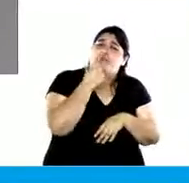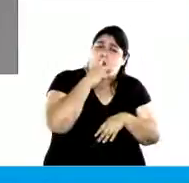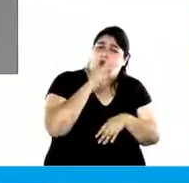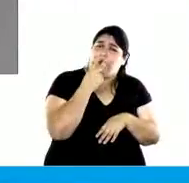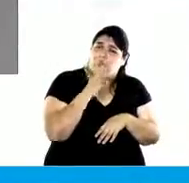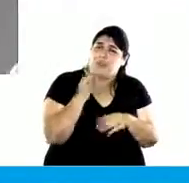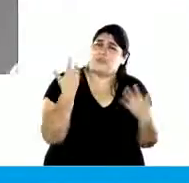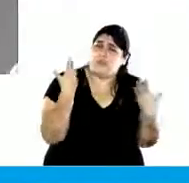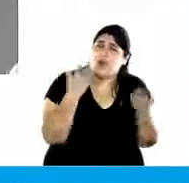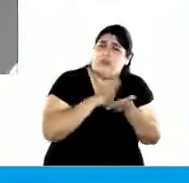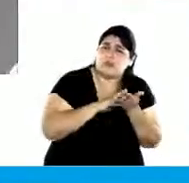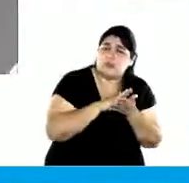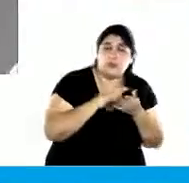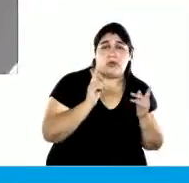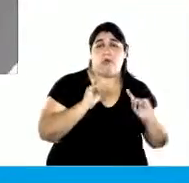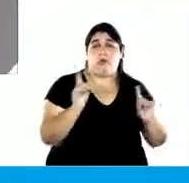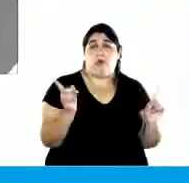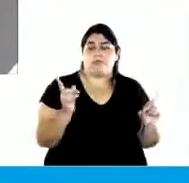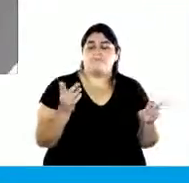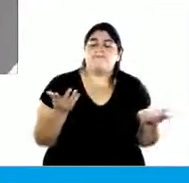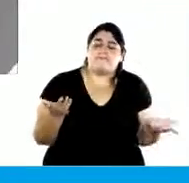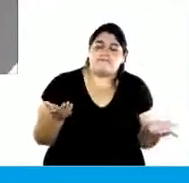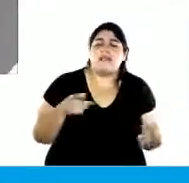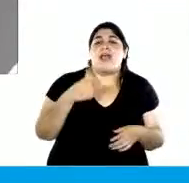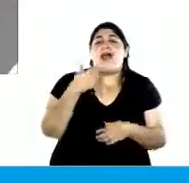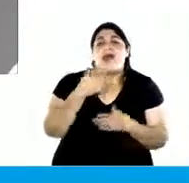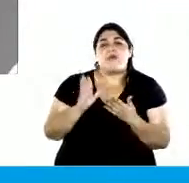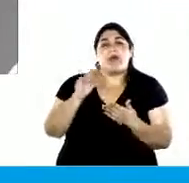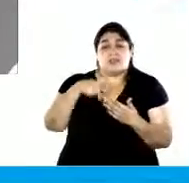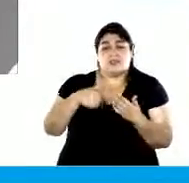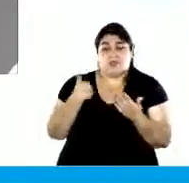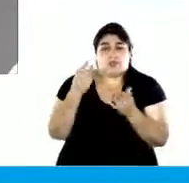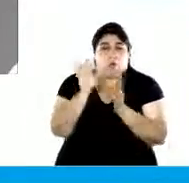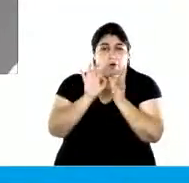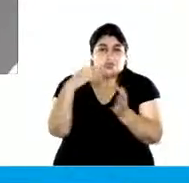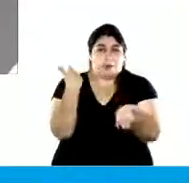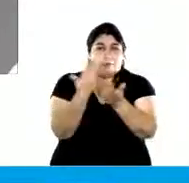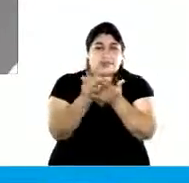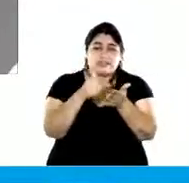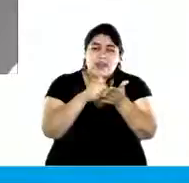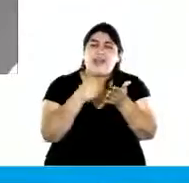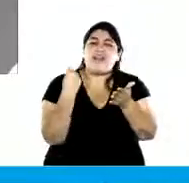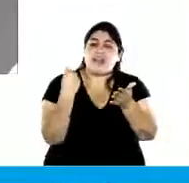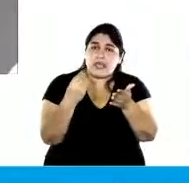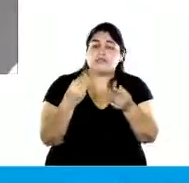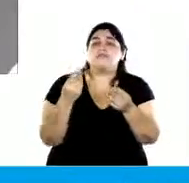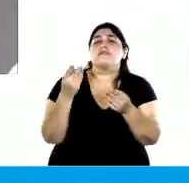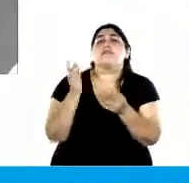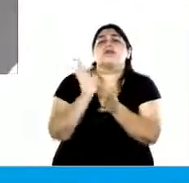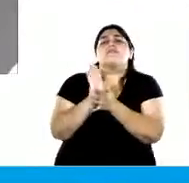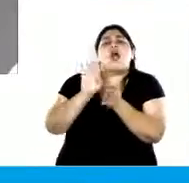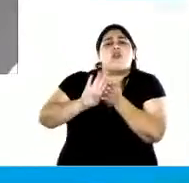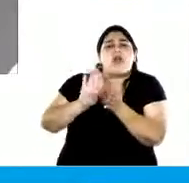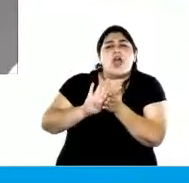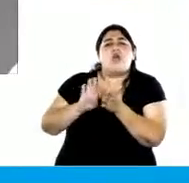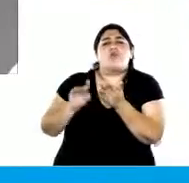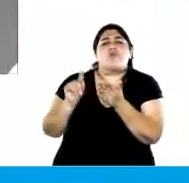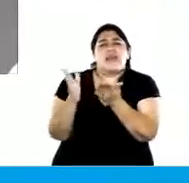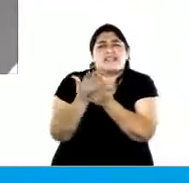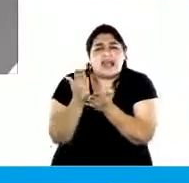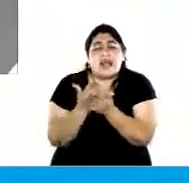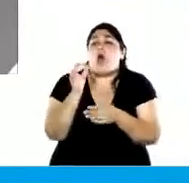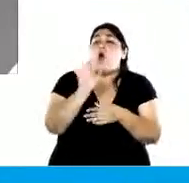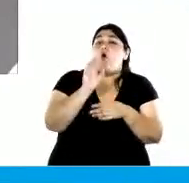lado, le proponemos en esta moratoria decirle, bueno, estas actividades, ¿no? A los salones de fiestas, a los hoteles que no